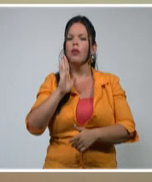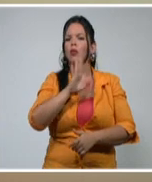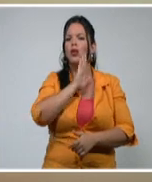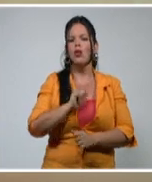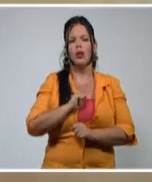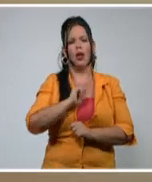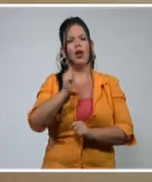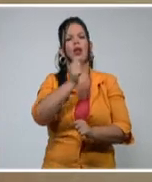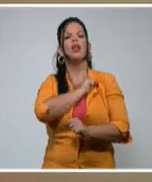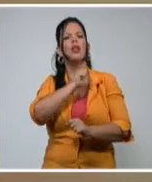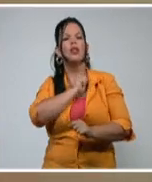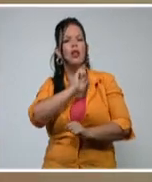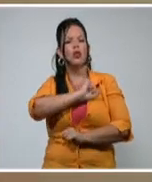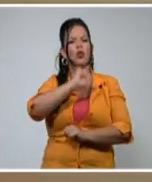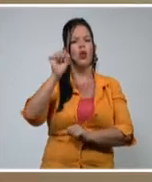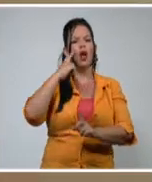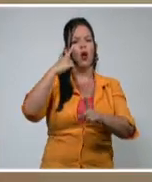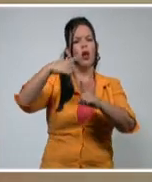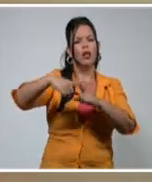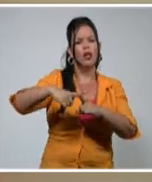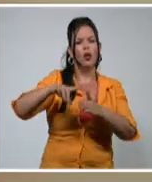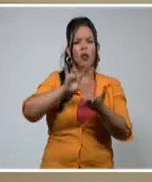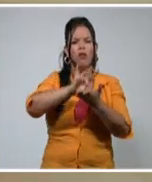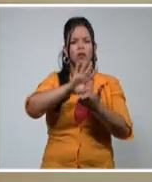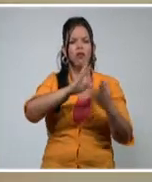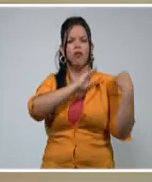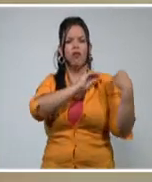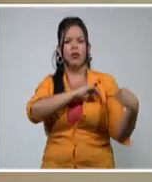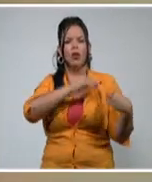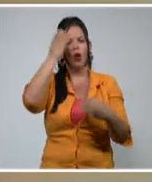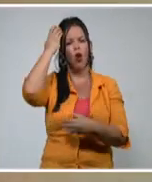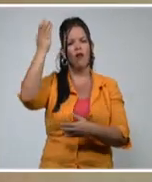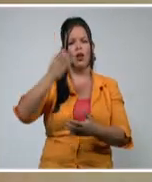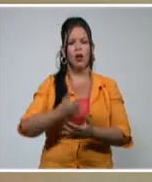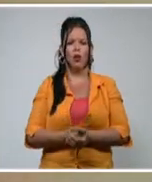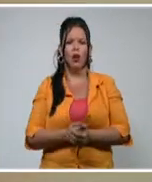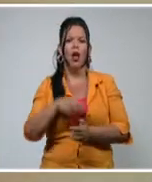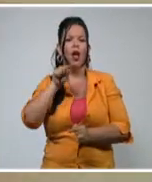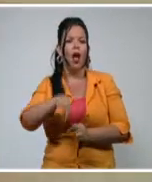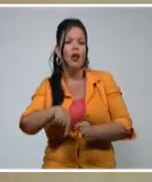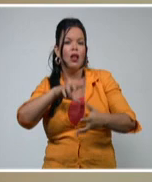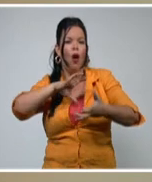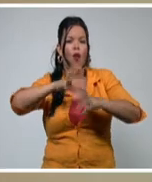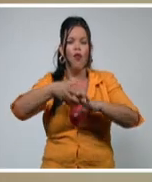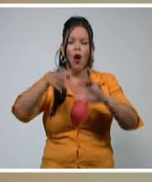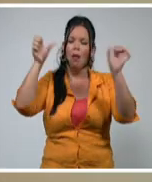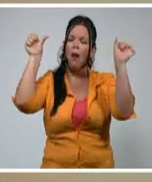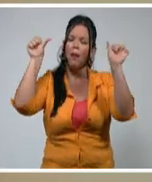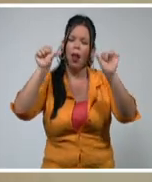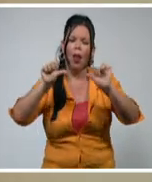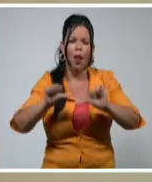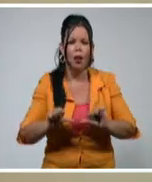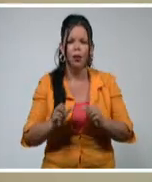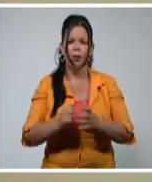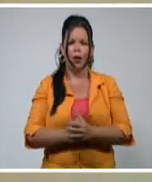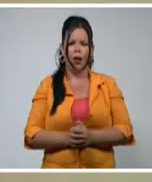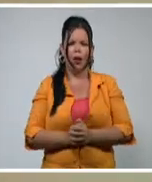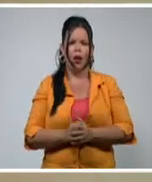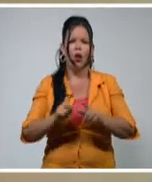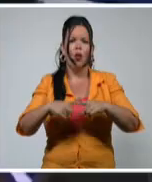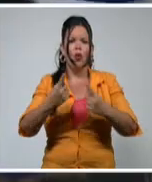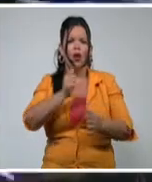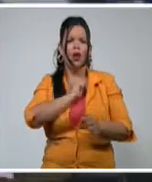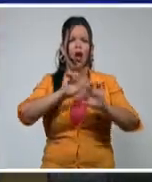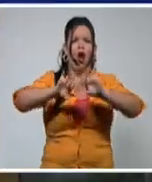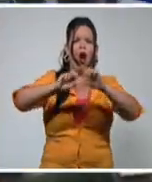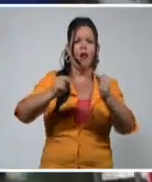de intentar derrocar un sistema. Es la manera más cobarde de tratar que alguien cambie su forma de